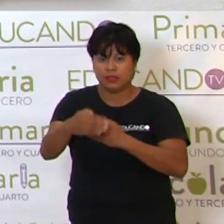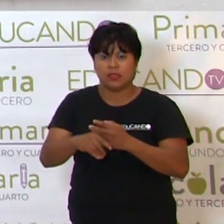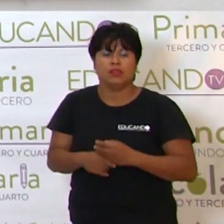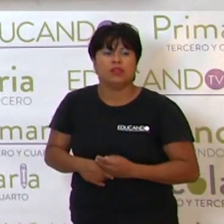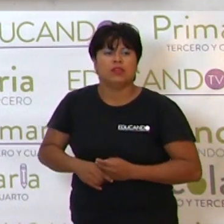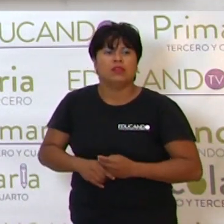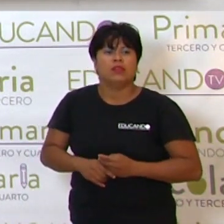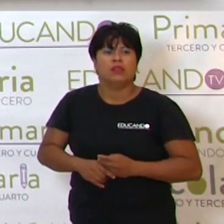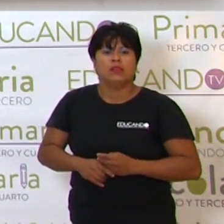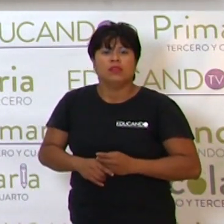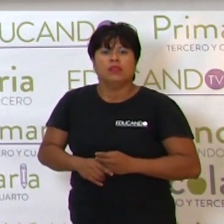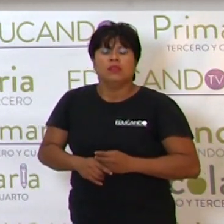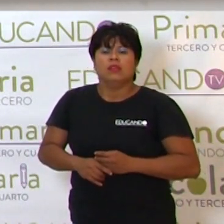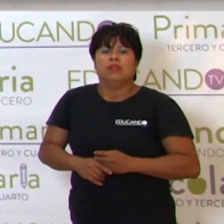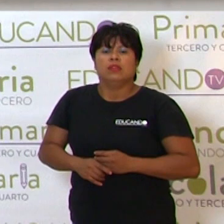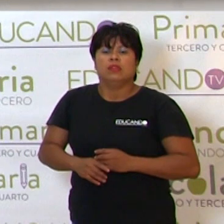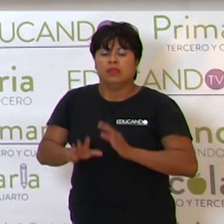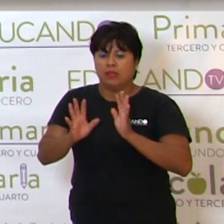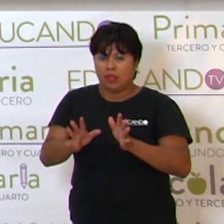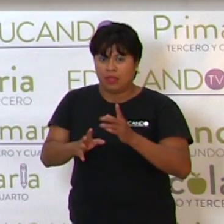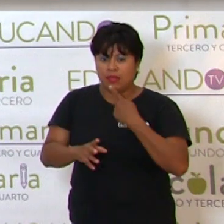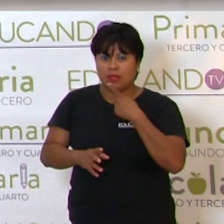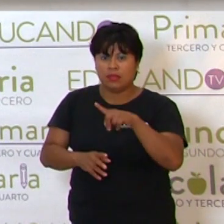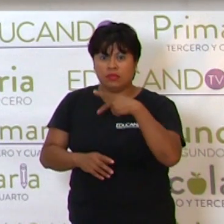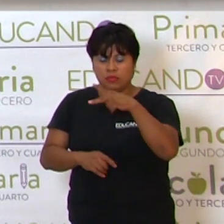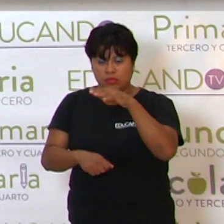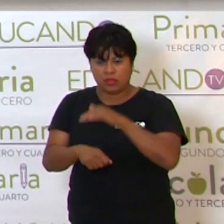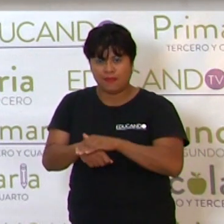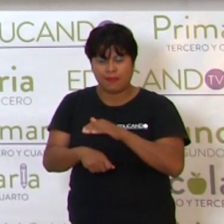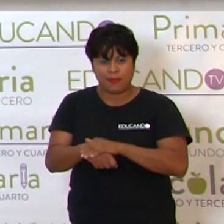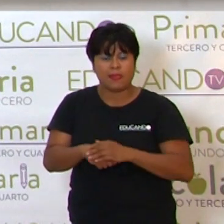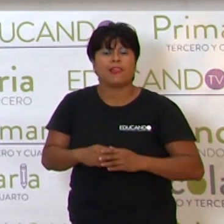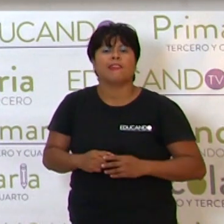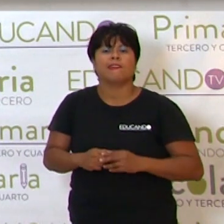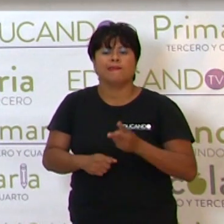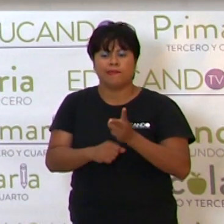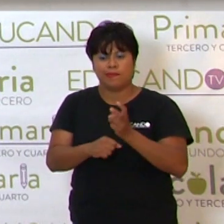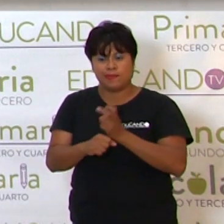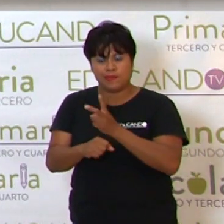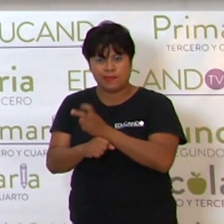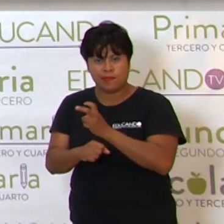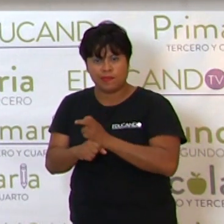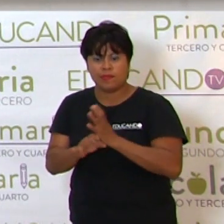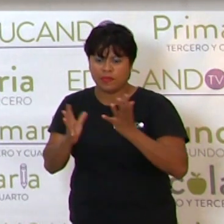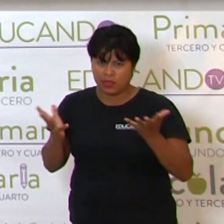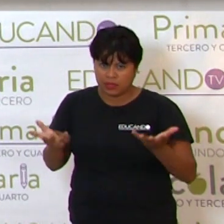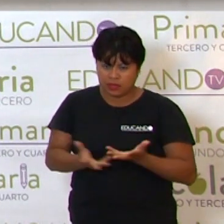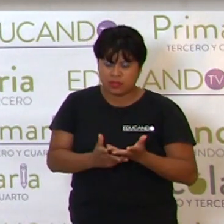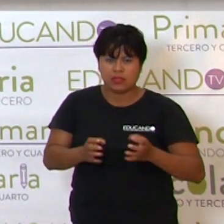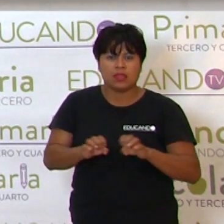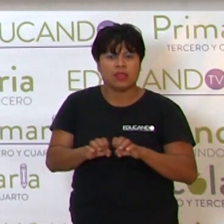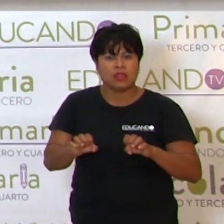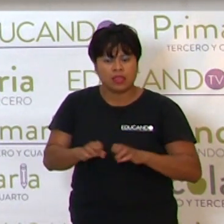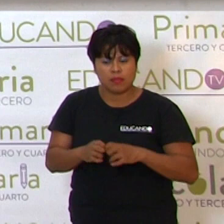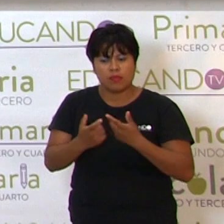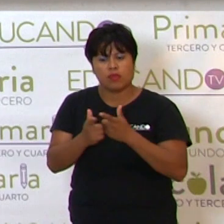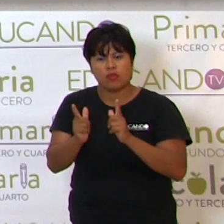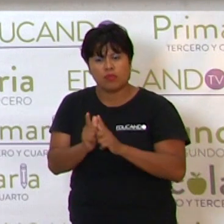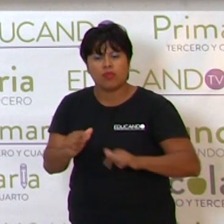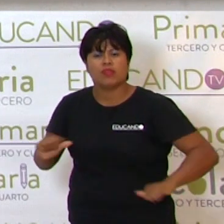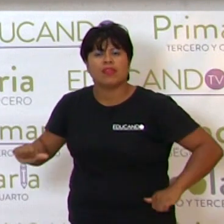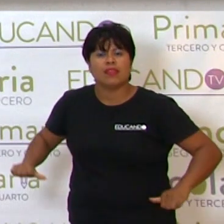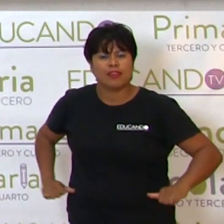ya invitaste a tus amigos, ya hiciste un equipo, un grupo teatral,